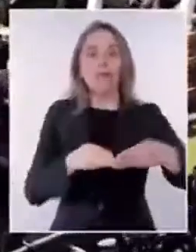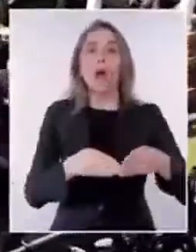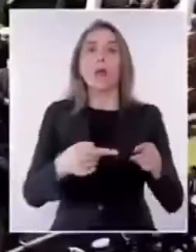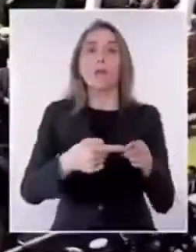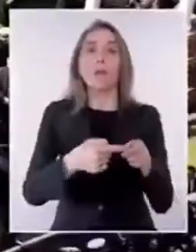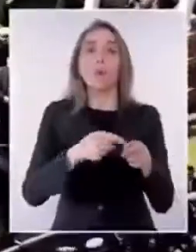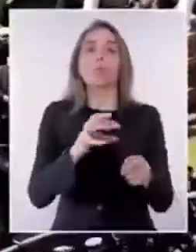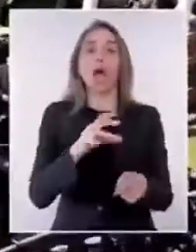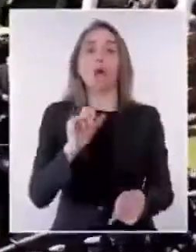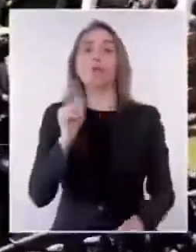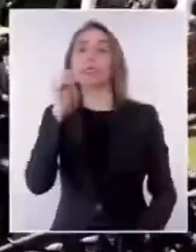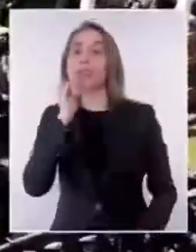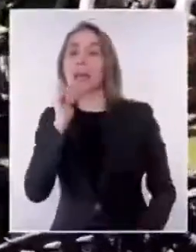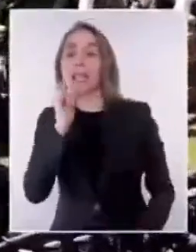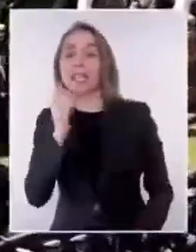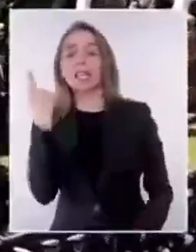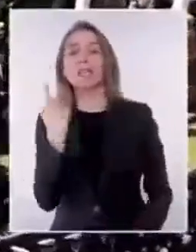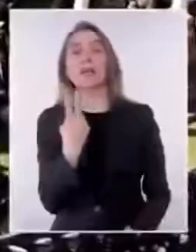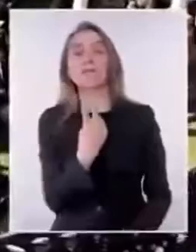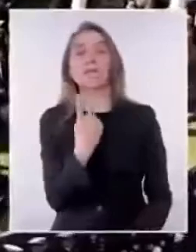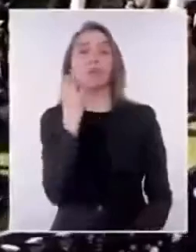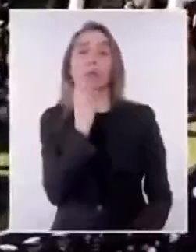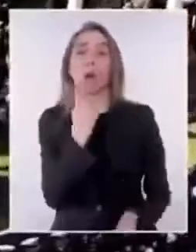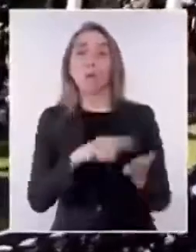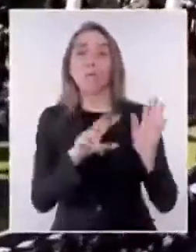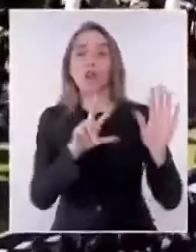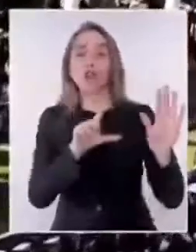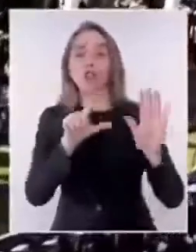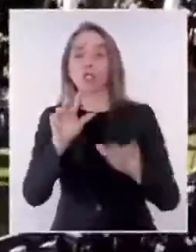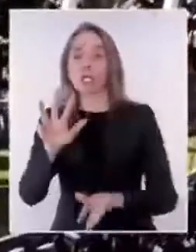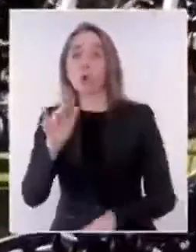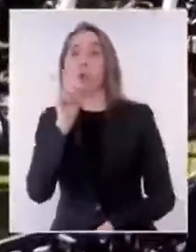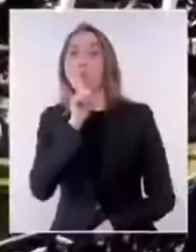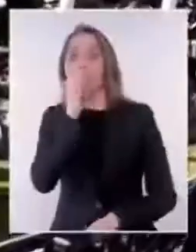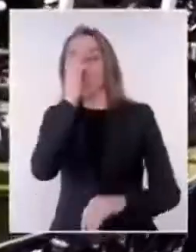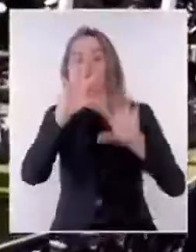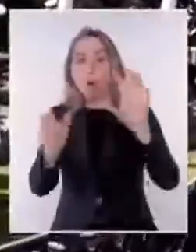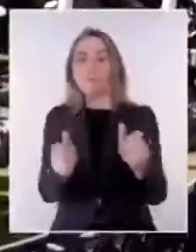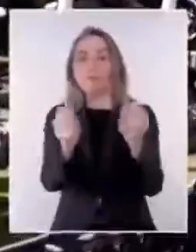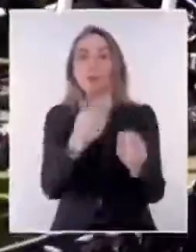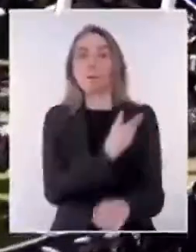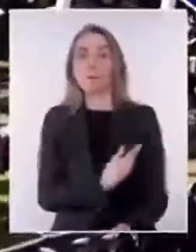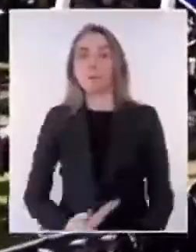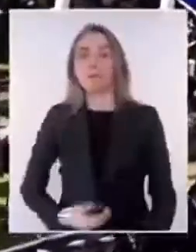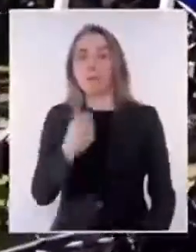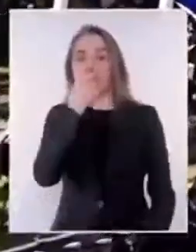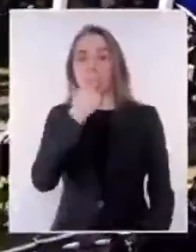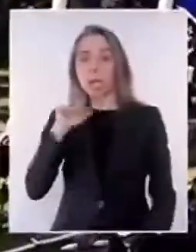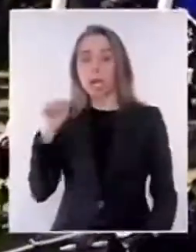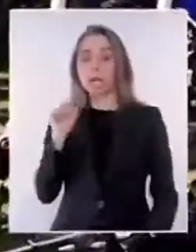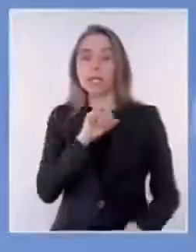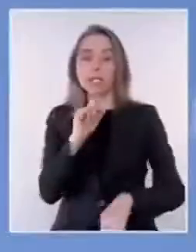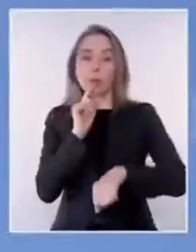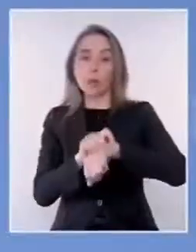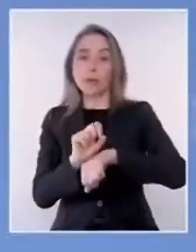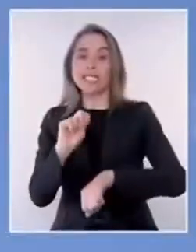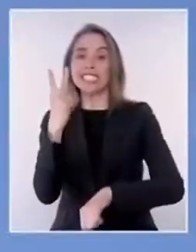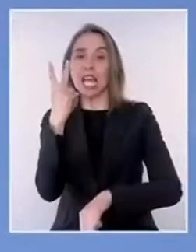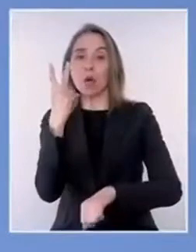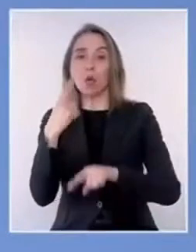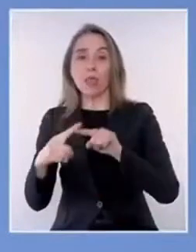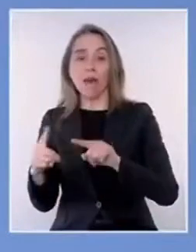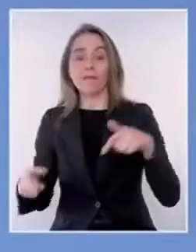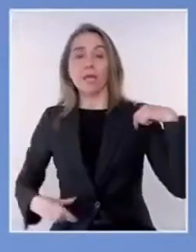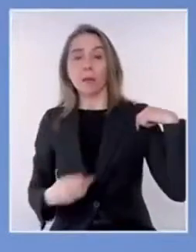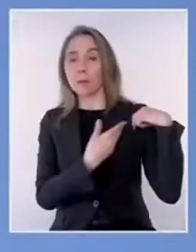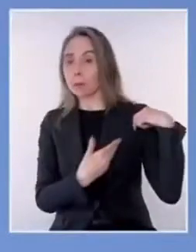el 21 de mayo de 1879. El último, ustedes lo veían, fue el presidente Gabriel Boric, que en los próximos minutos, por segunda vez en su